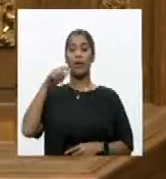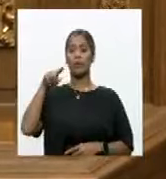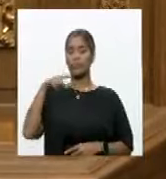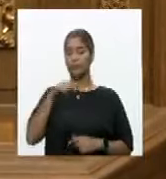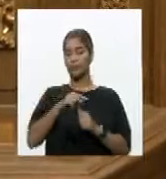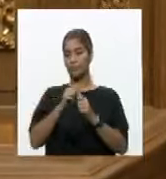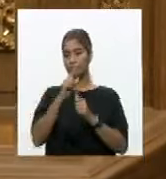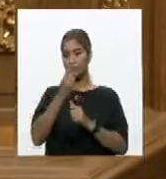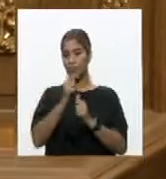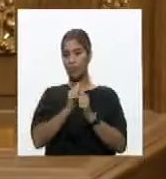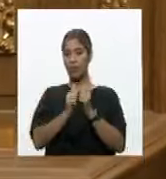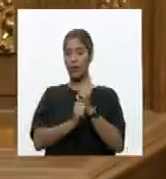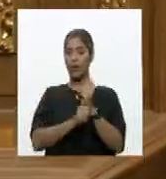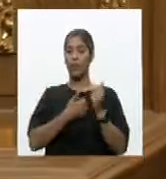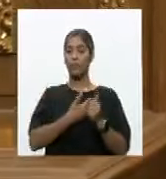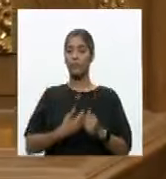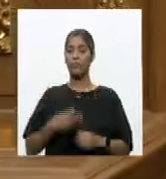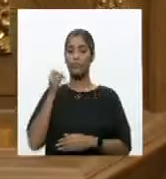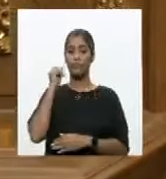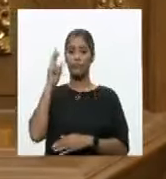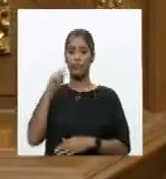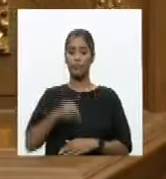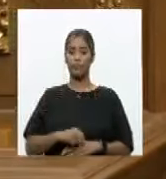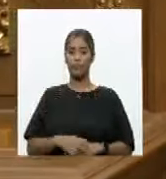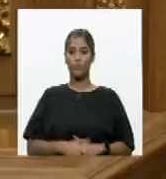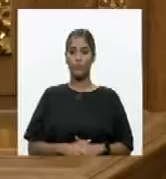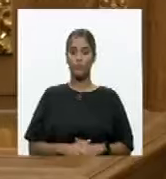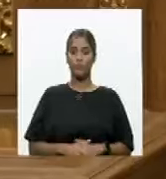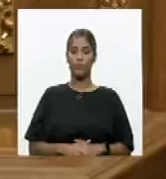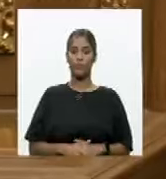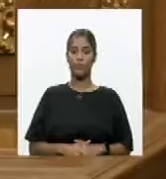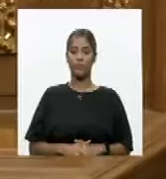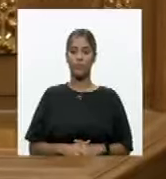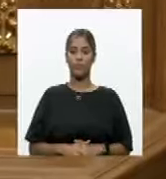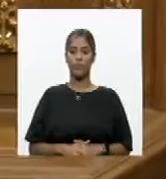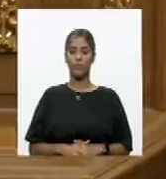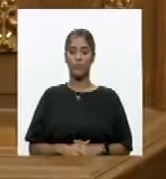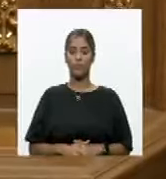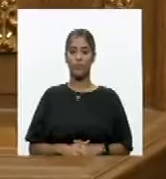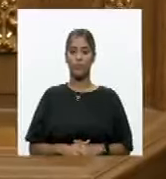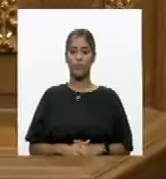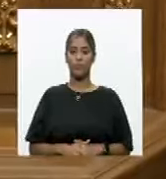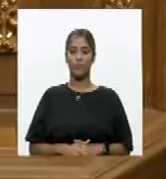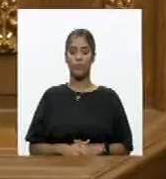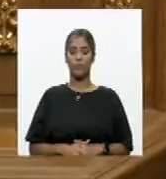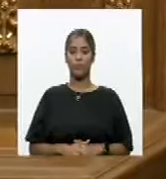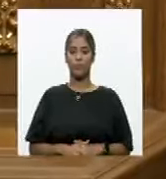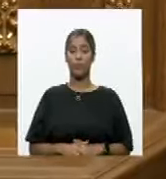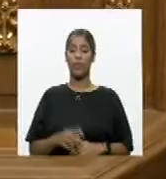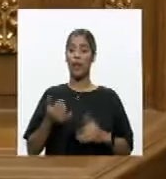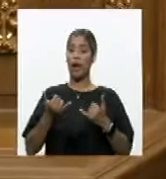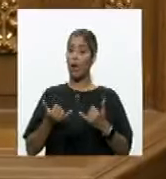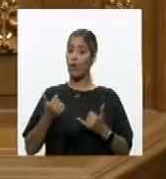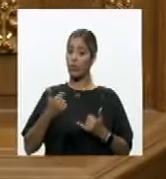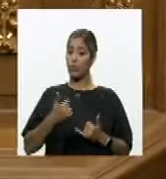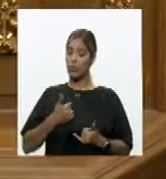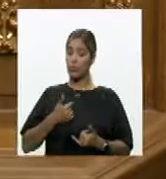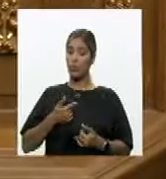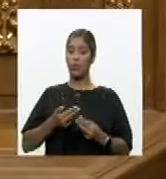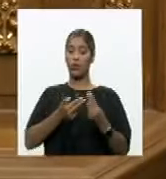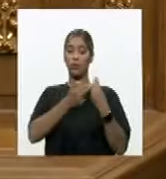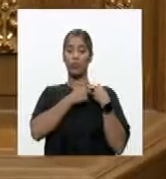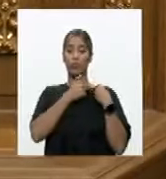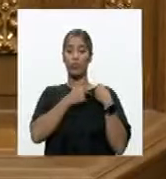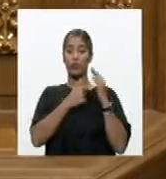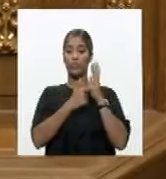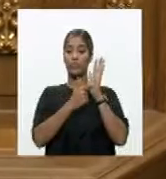Infante, vicepresidente, colegas parlamentarios, tengo el honor y la responsabilidad de